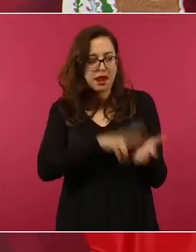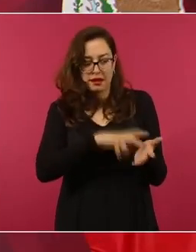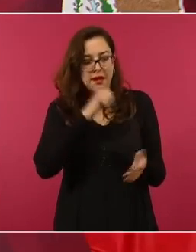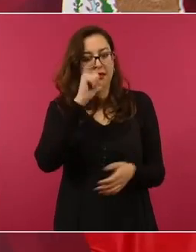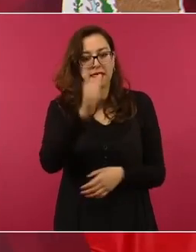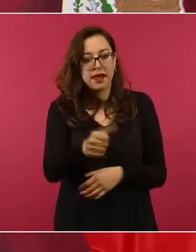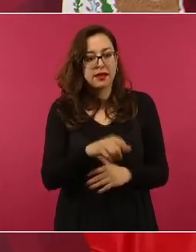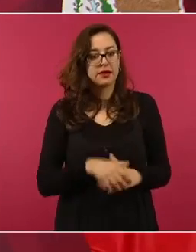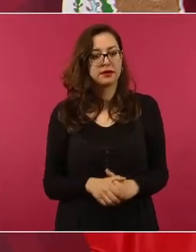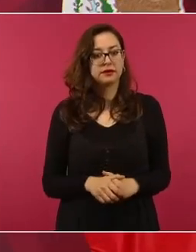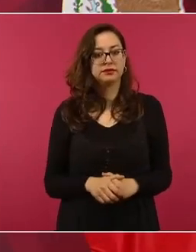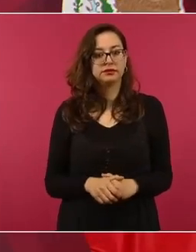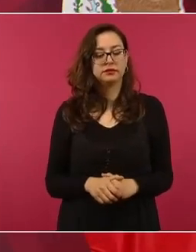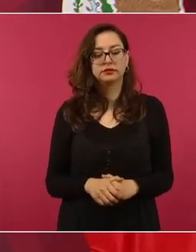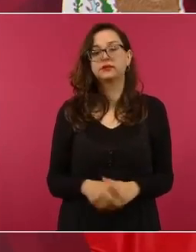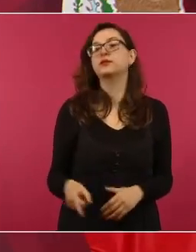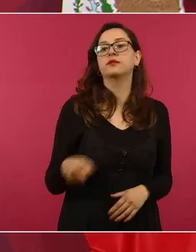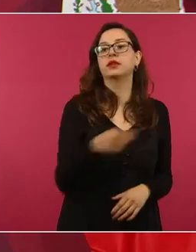Son ciudadanos